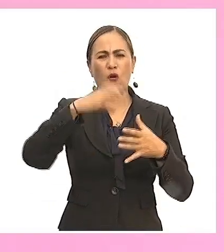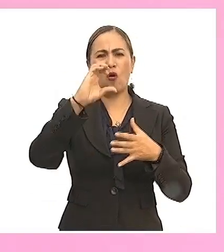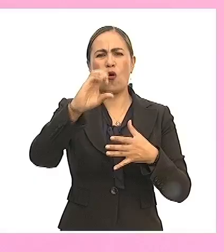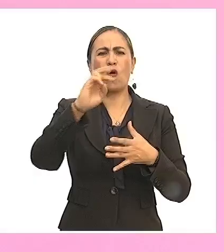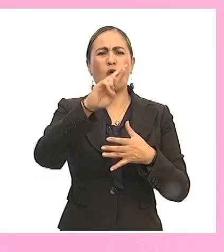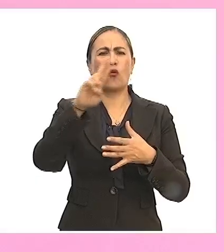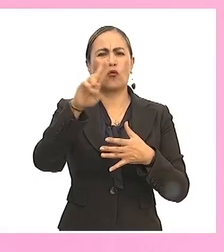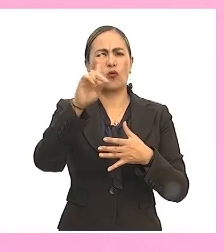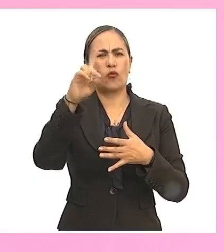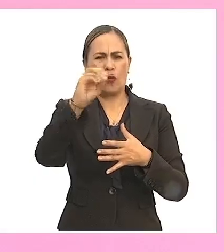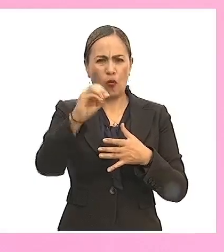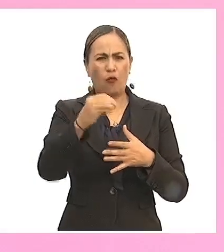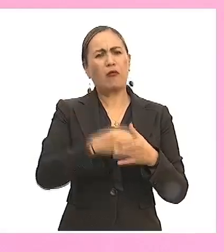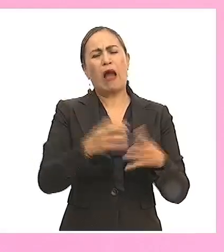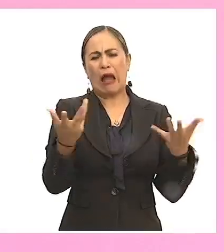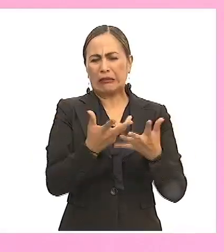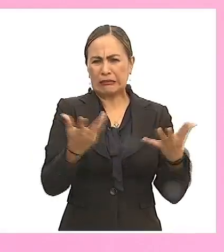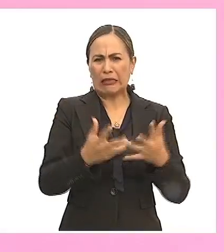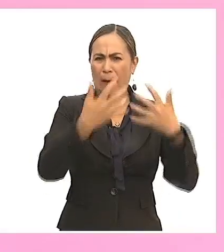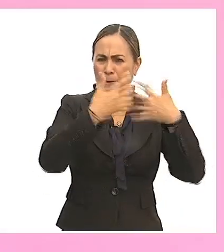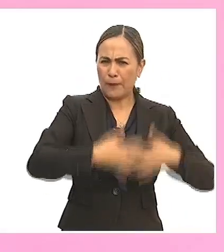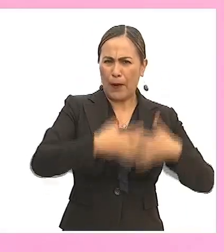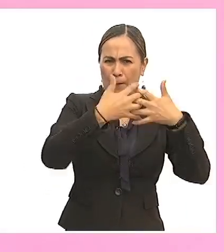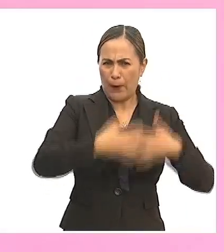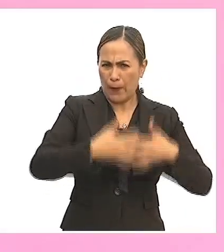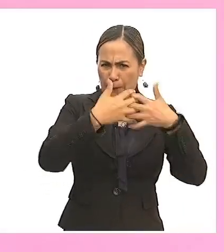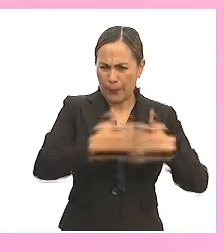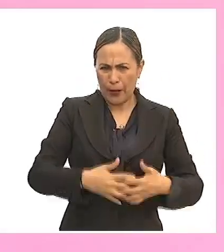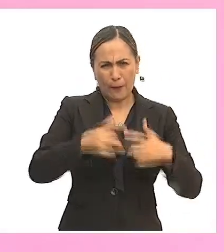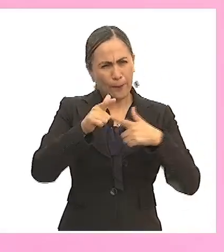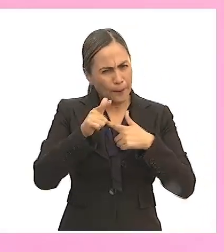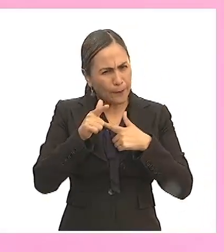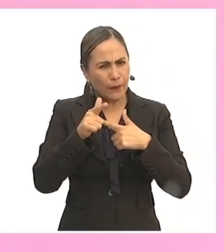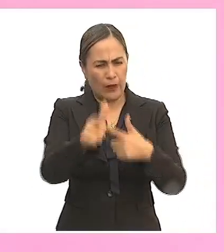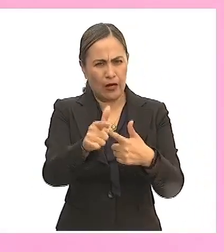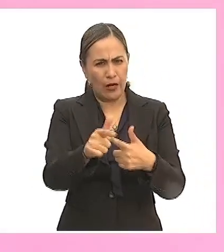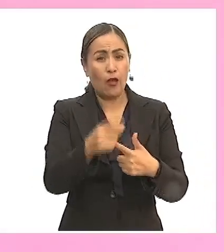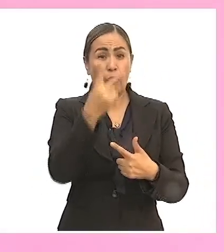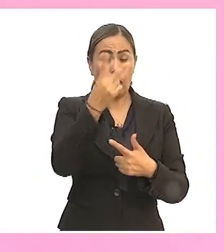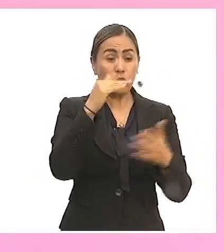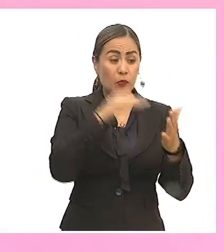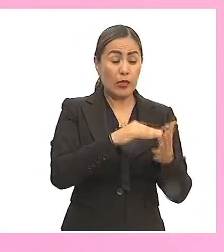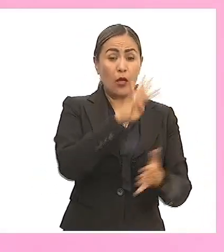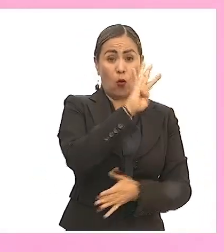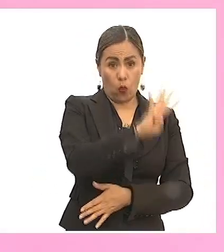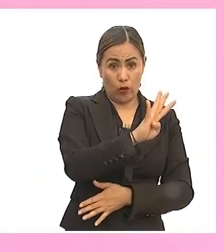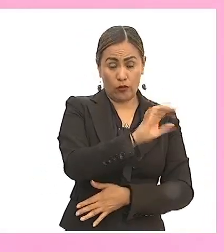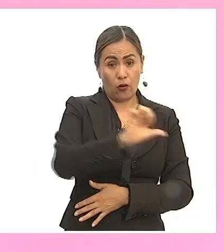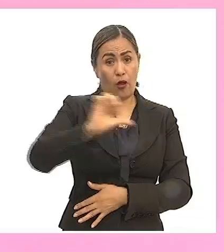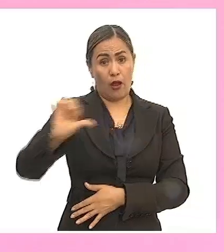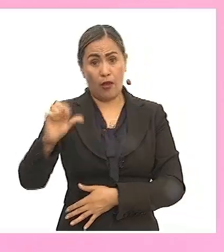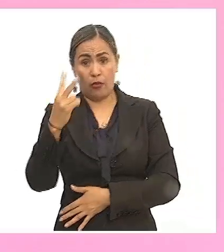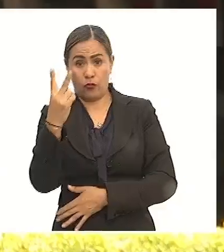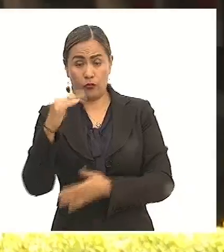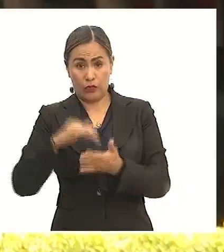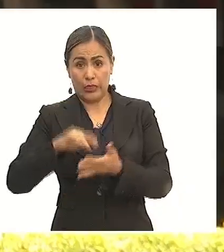de manera ininterrumpida de 2004 a